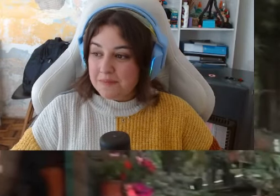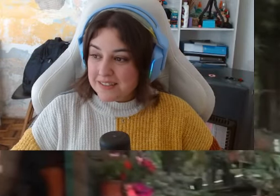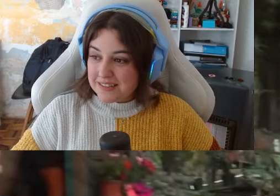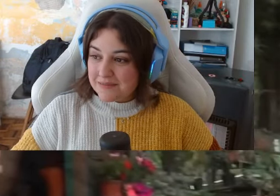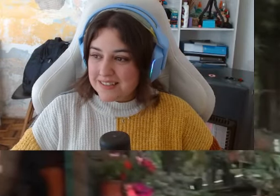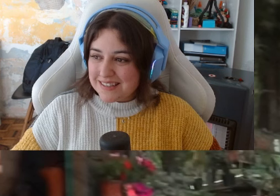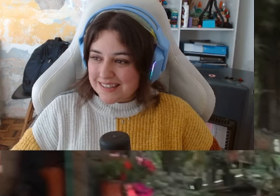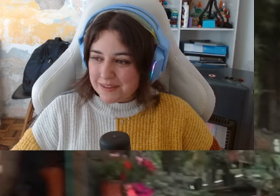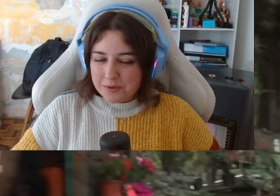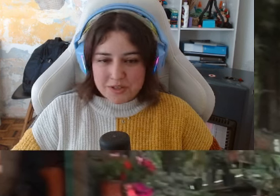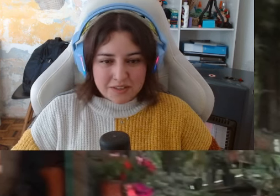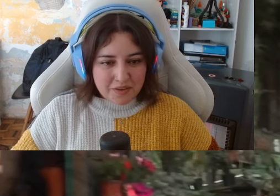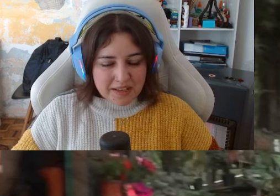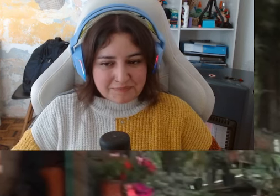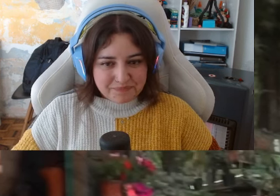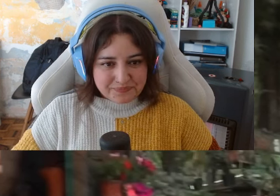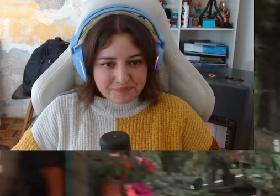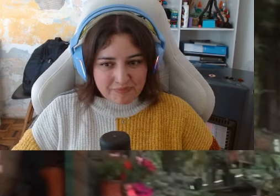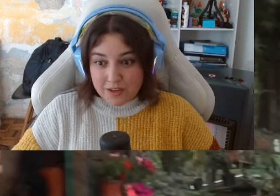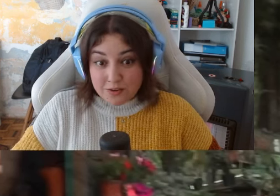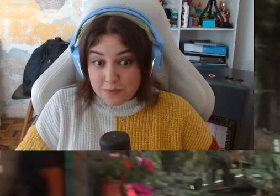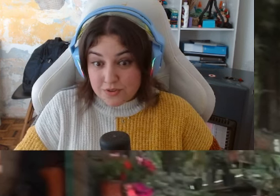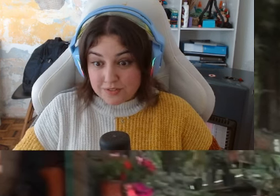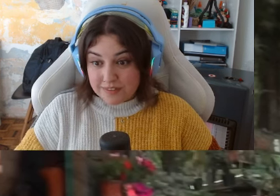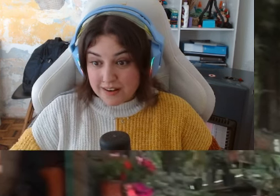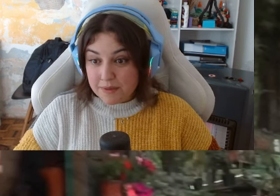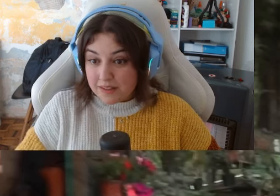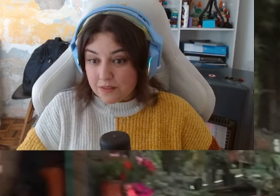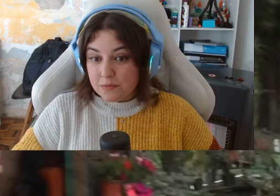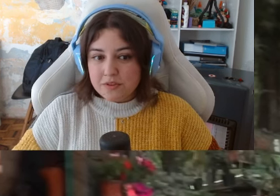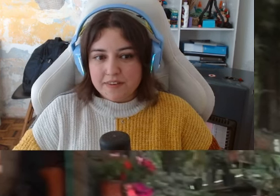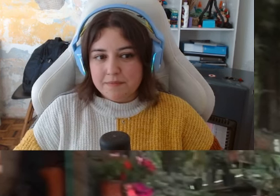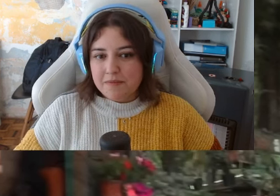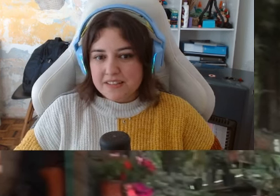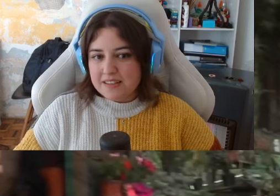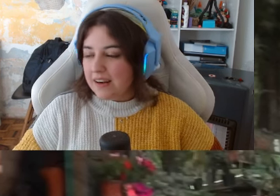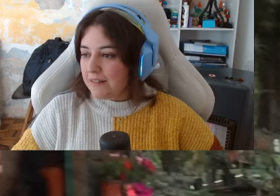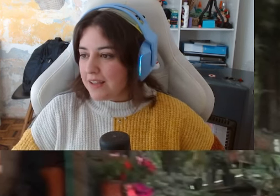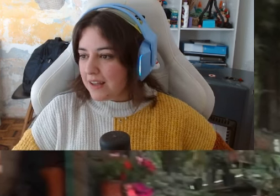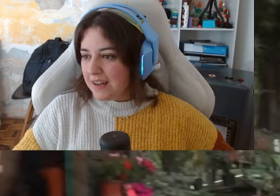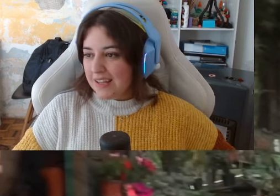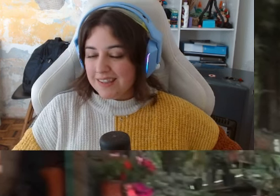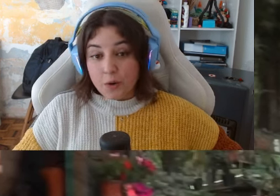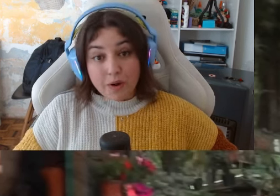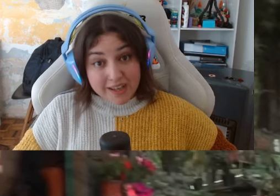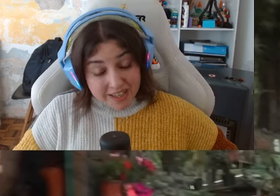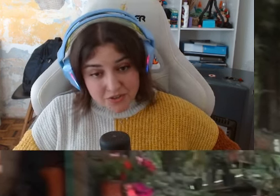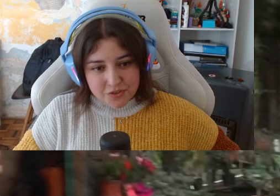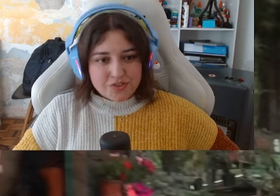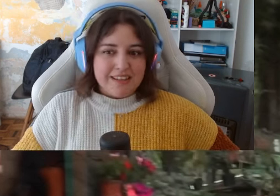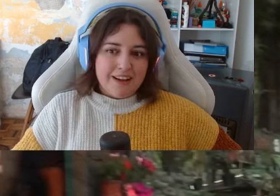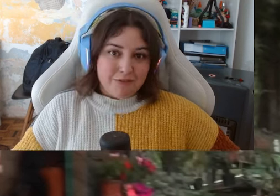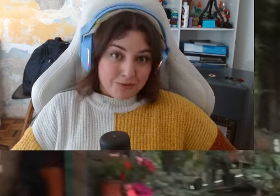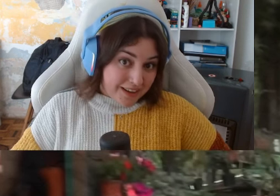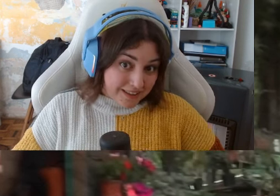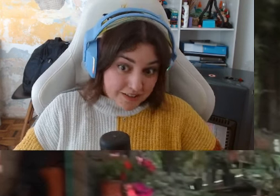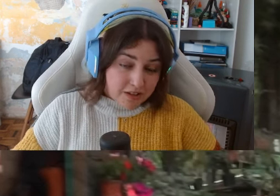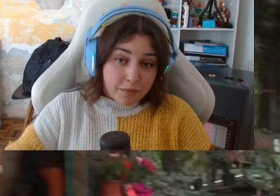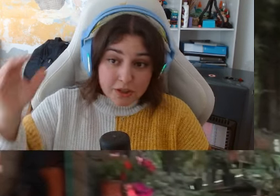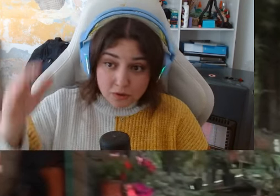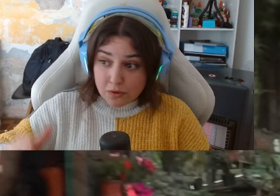sacrificio de meses y meses en este proyecto y quedó hermoso. Realmente quedó hermoso y va a facilitar la vida de los oaxaqueños y de las